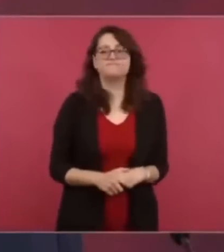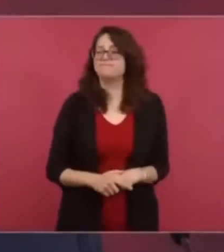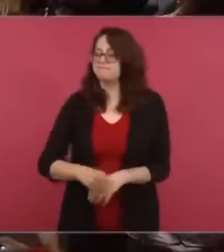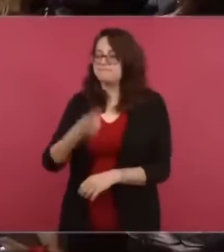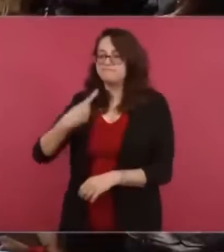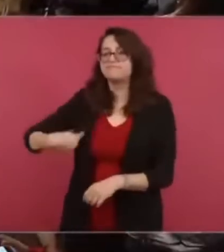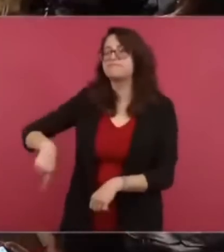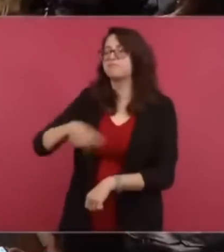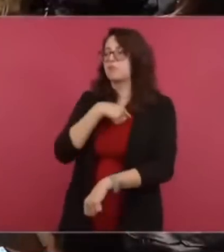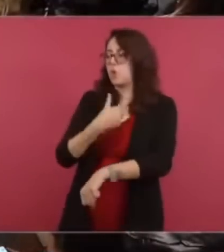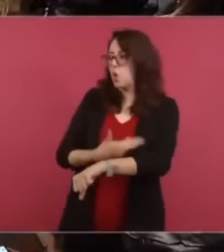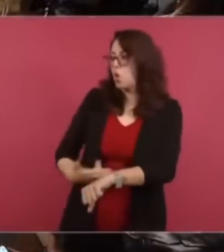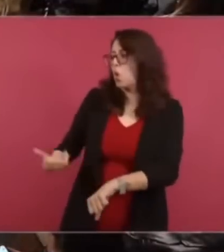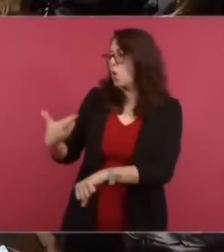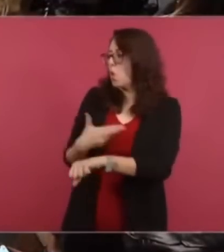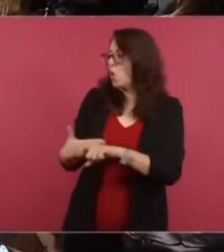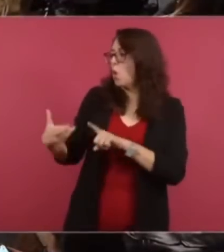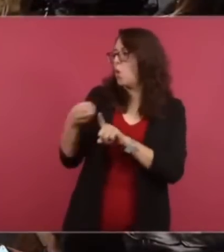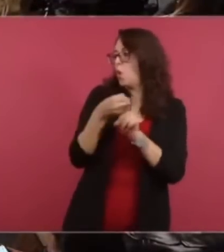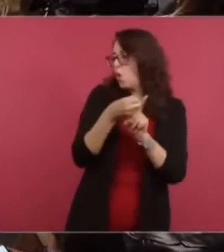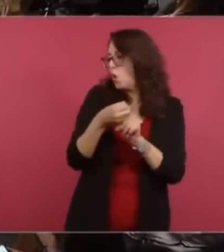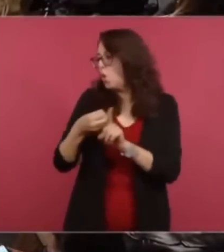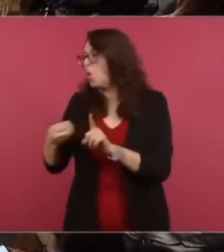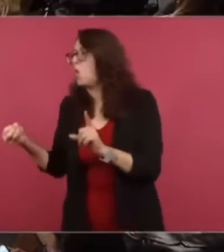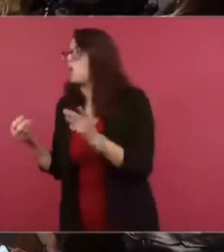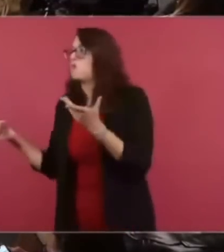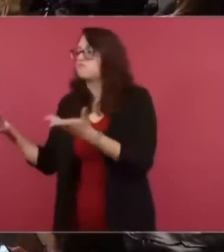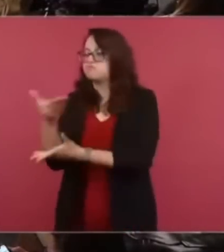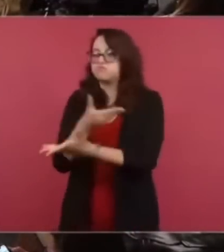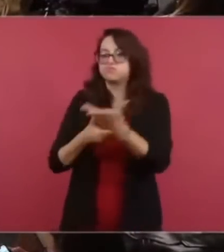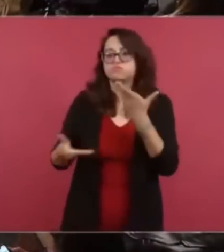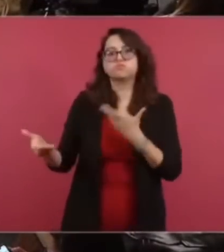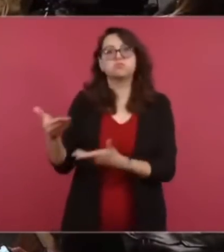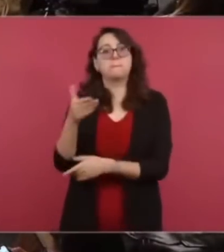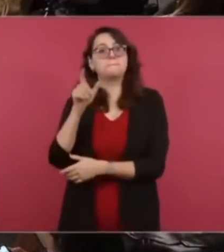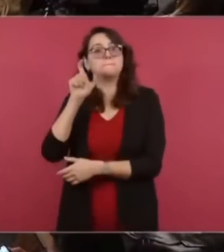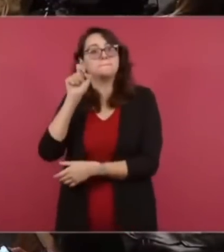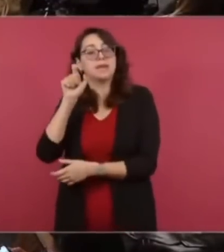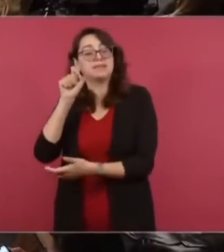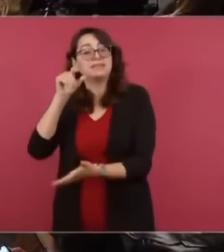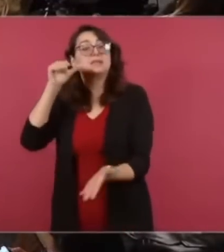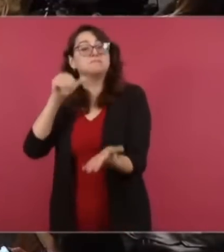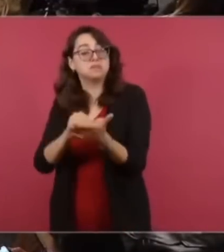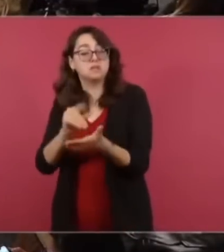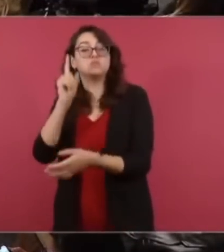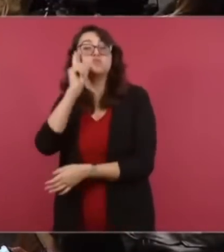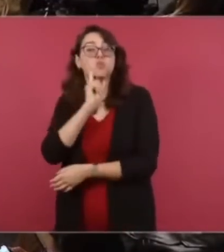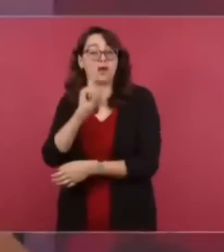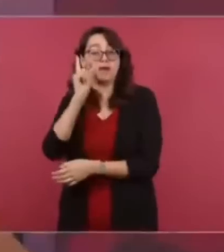Me acuerdo que en ese entonces llegaron a participar como 20,000 mujeres.